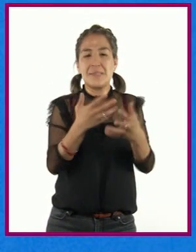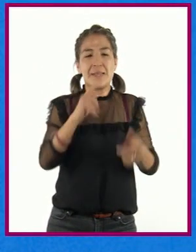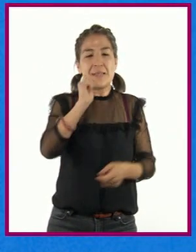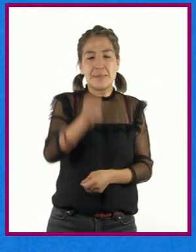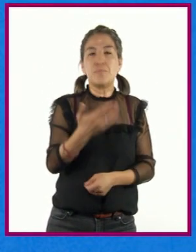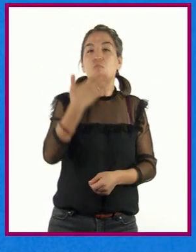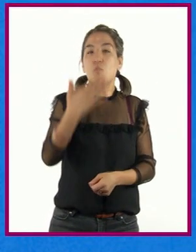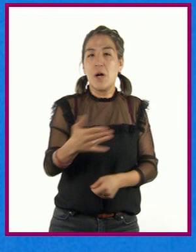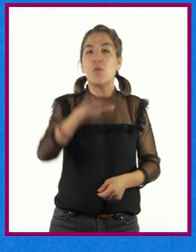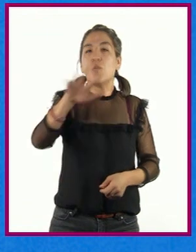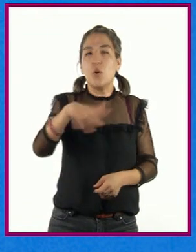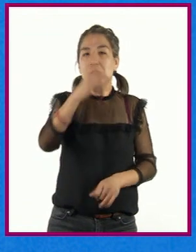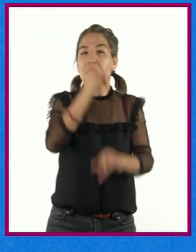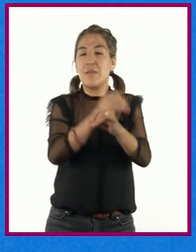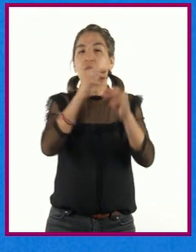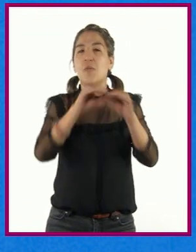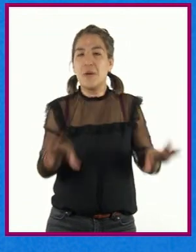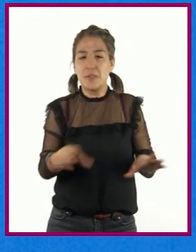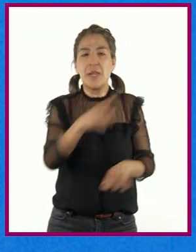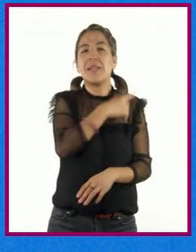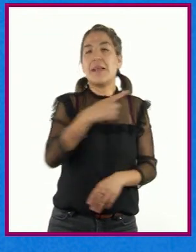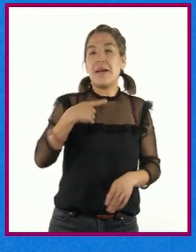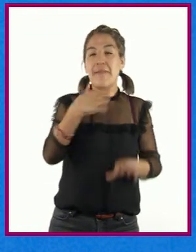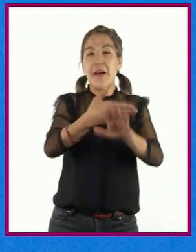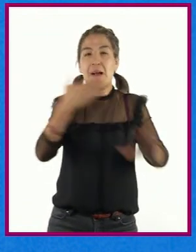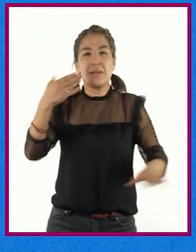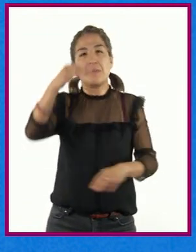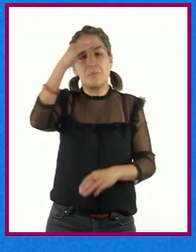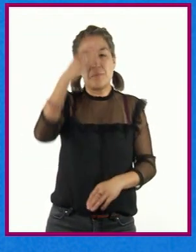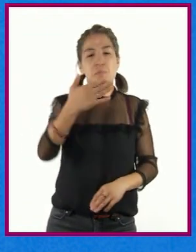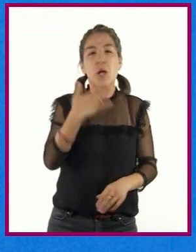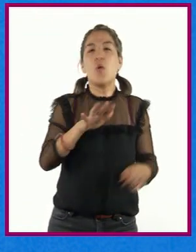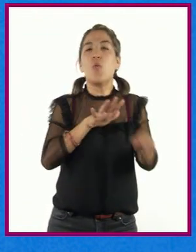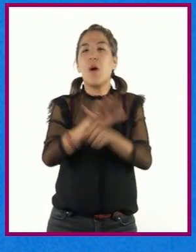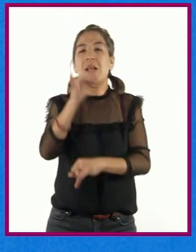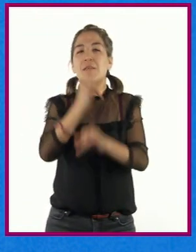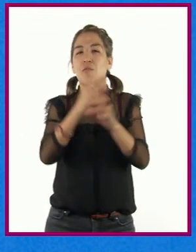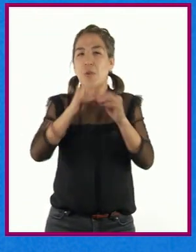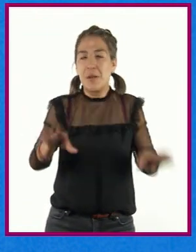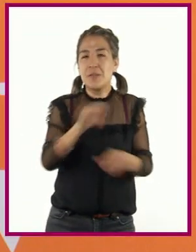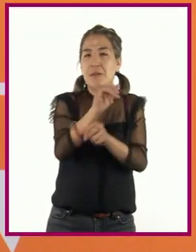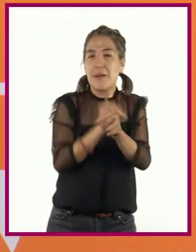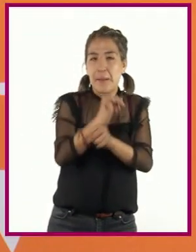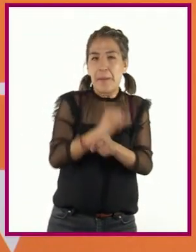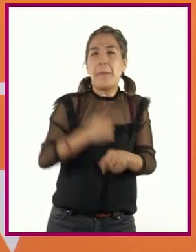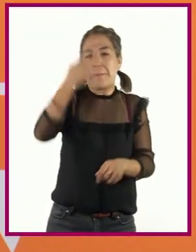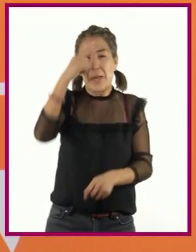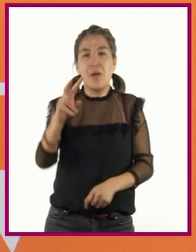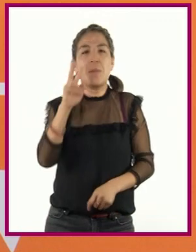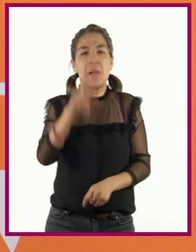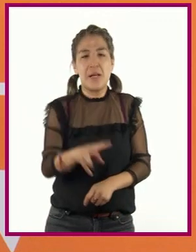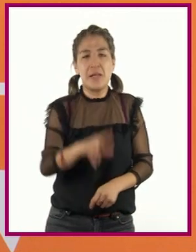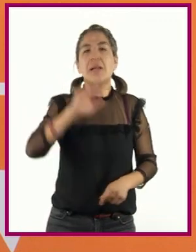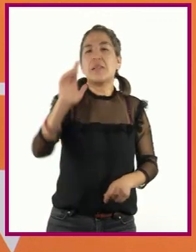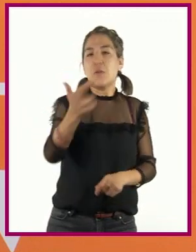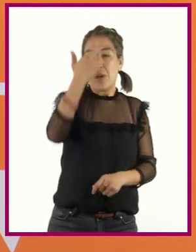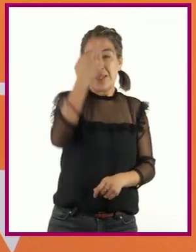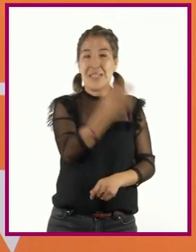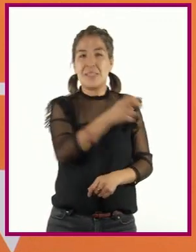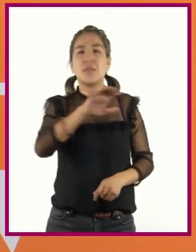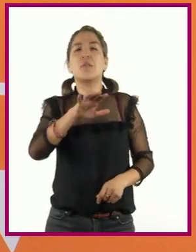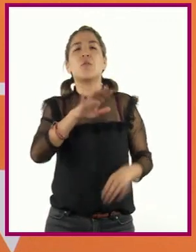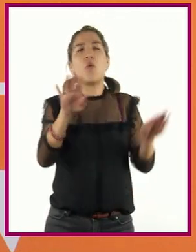acertada búsqueda de información debe tomar en cuenta la diversidad de fuentes de información que existen. Recordemos que dicha